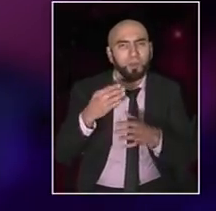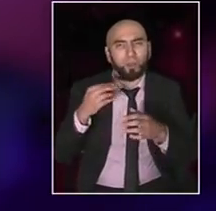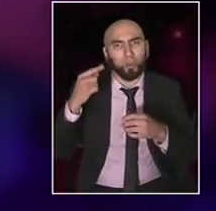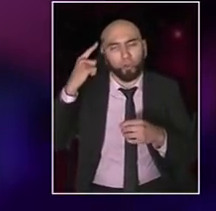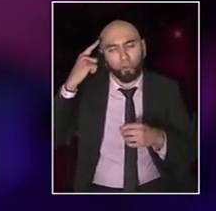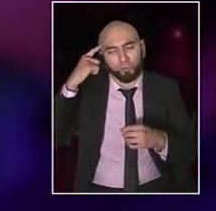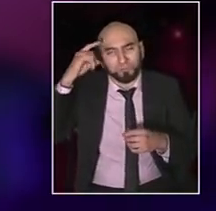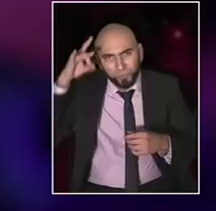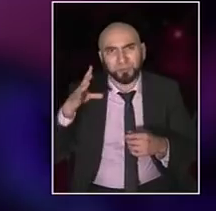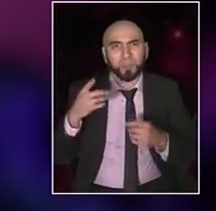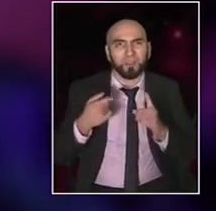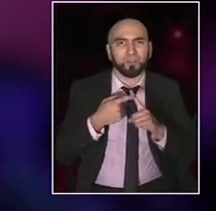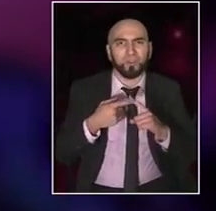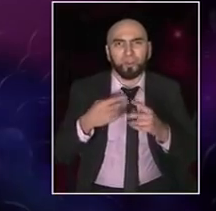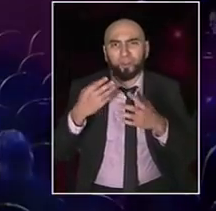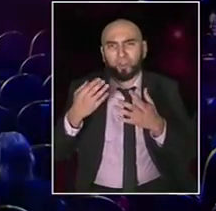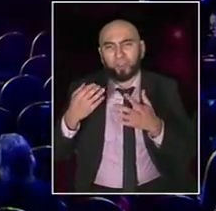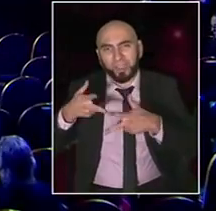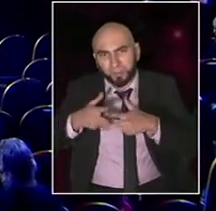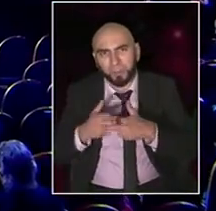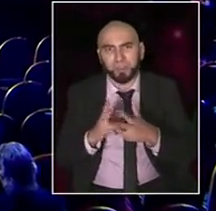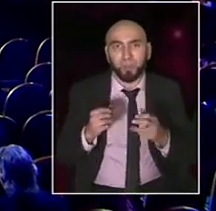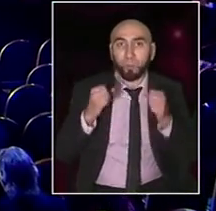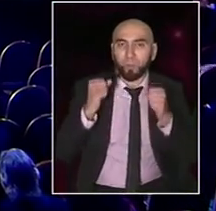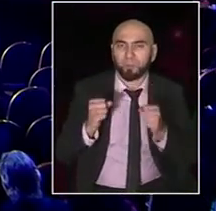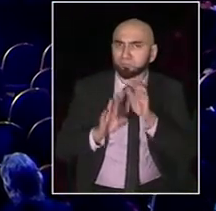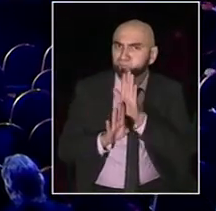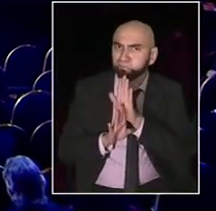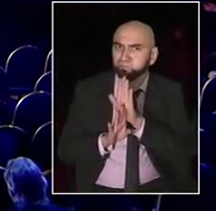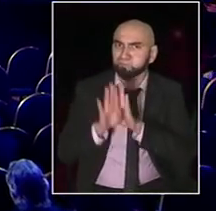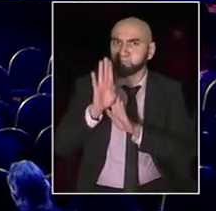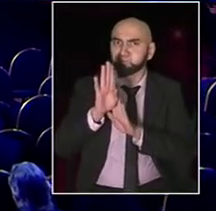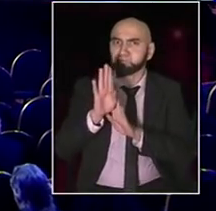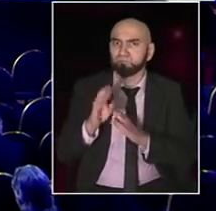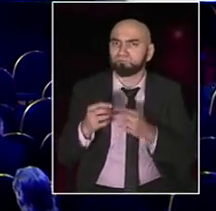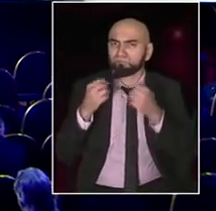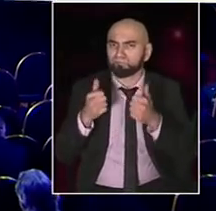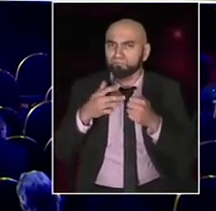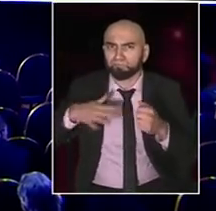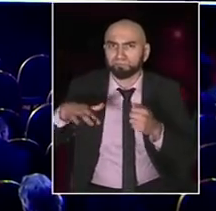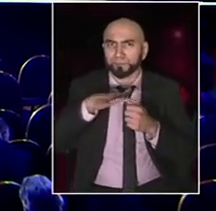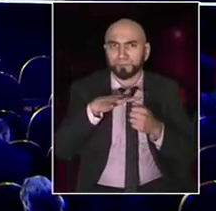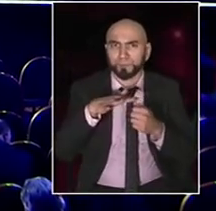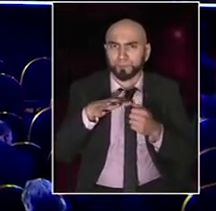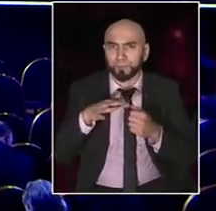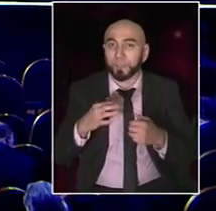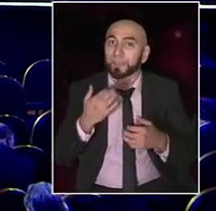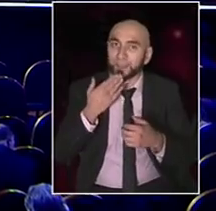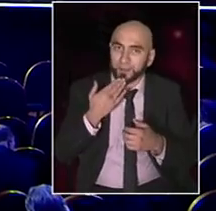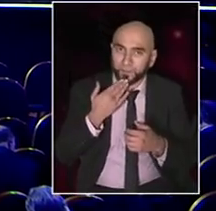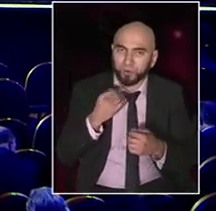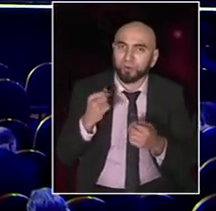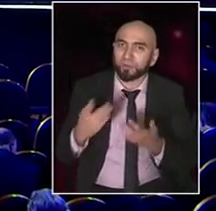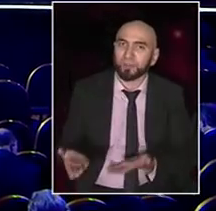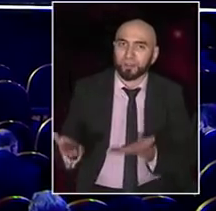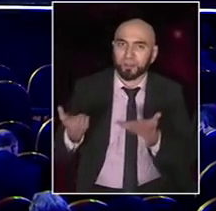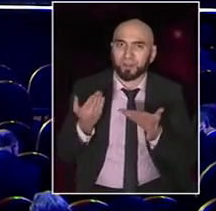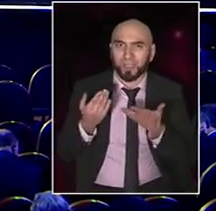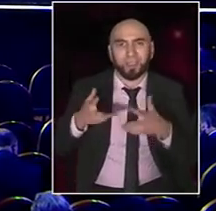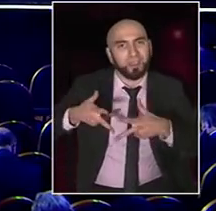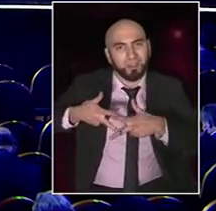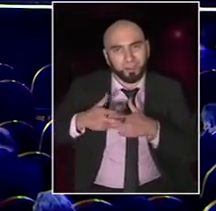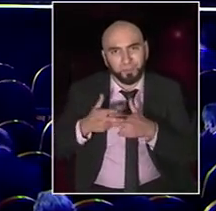aumentar cada vez nuestro potencial creativo y nuestro bienestar como especie, y al mismo tiempo nos entregaría las herramientas